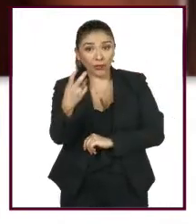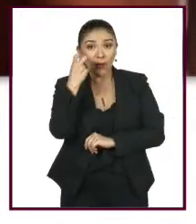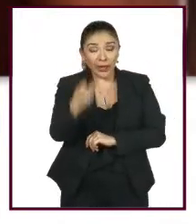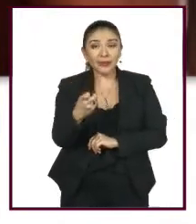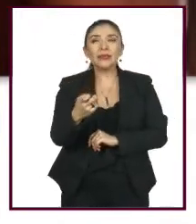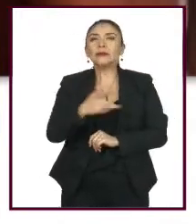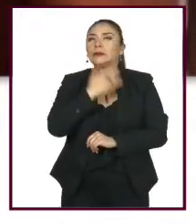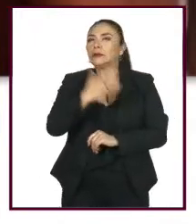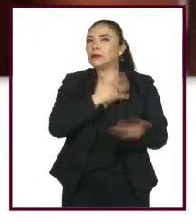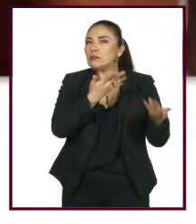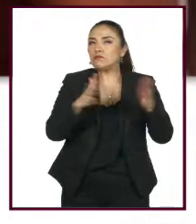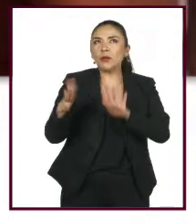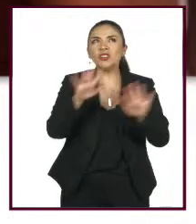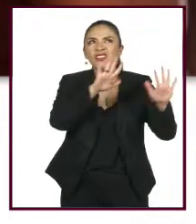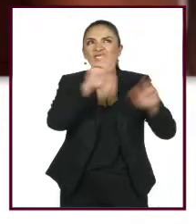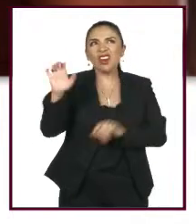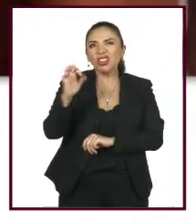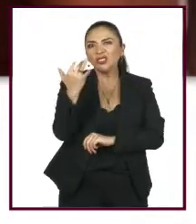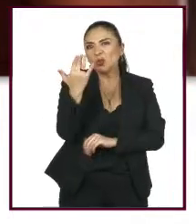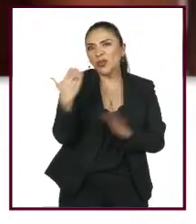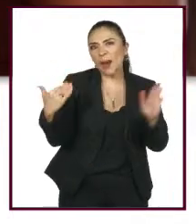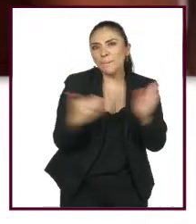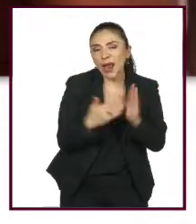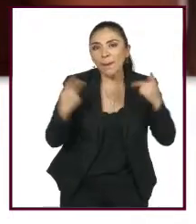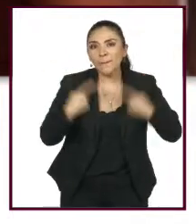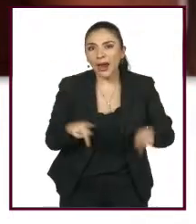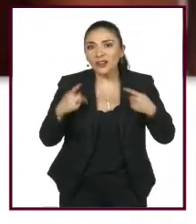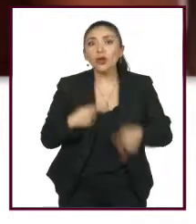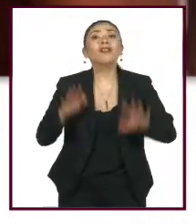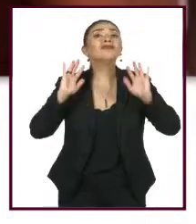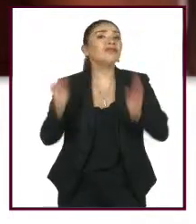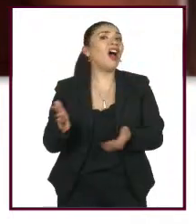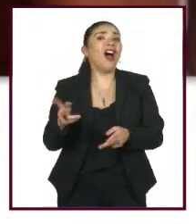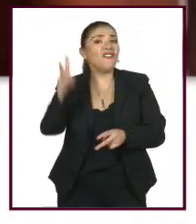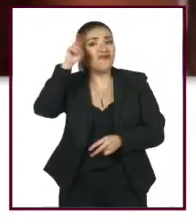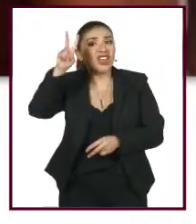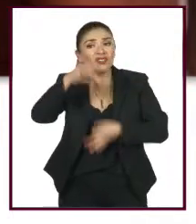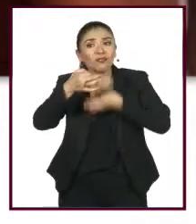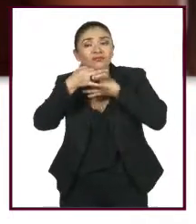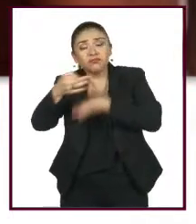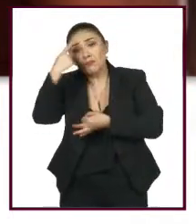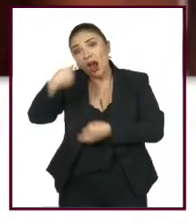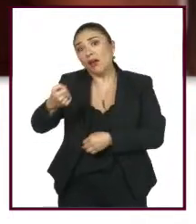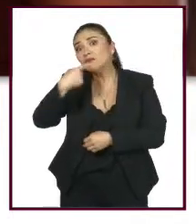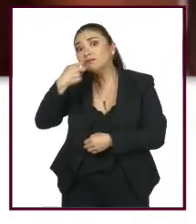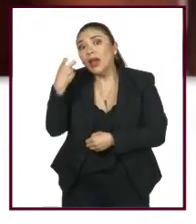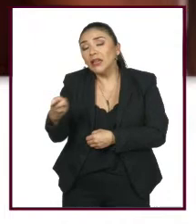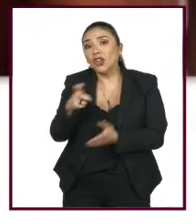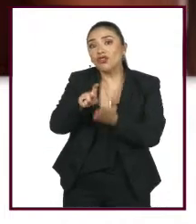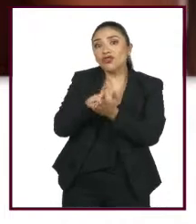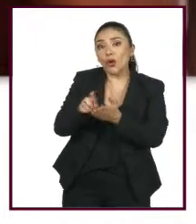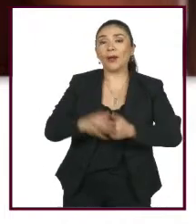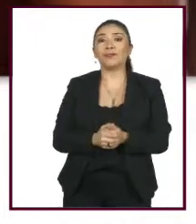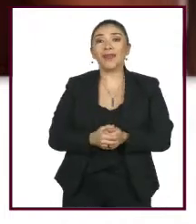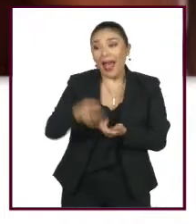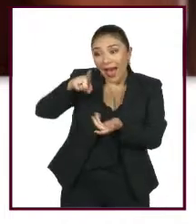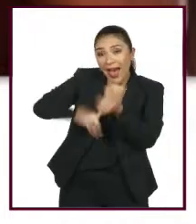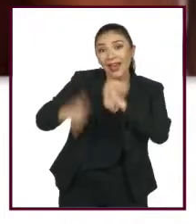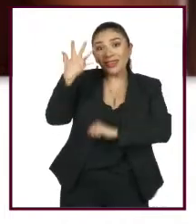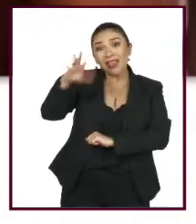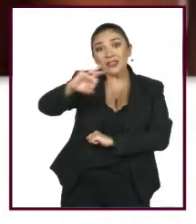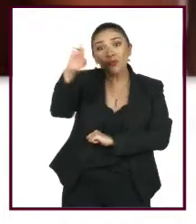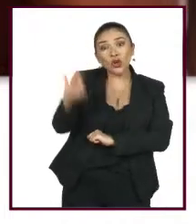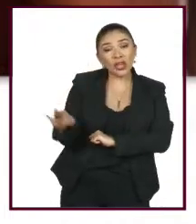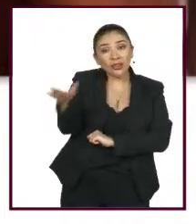1954 se calculaba que 550,000 personas abusaban de ellas. Y 10% de estas personas que consumían esta